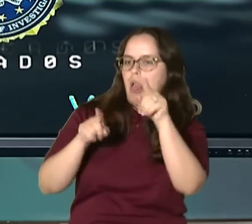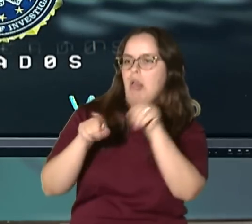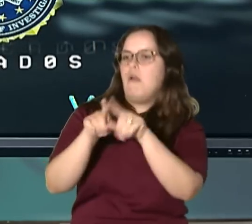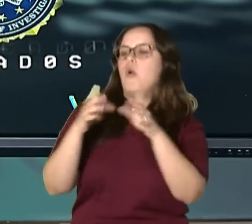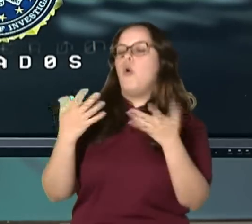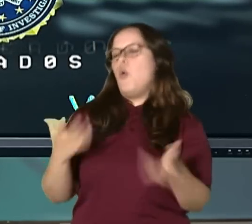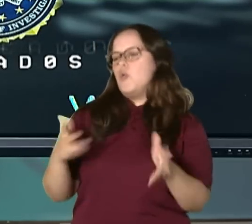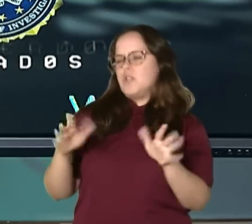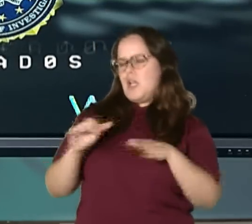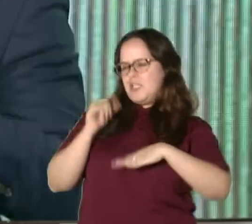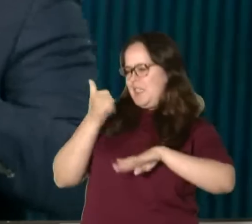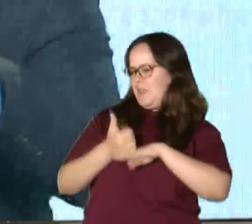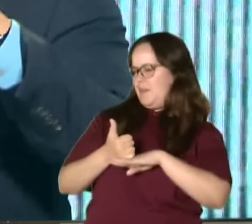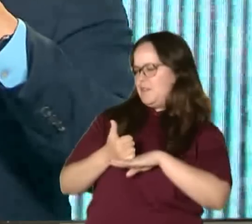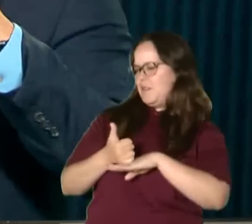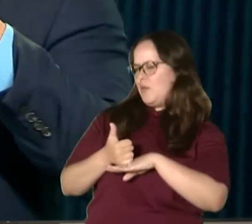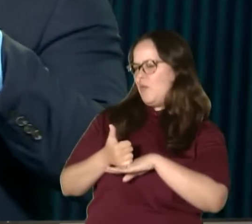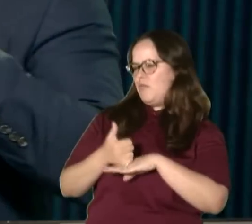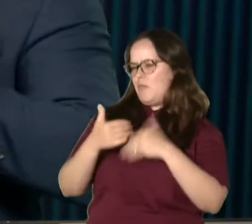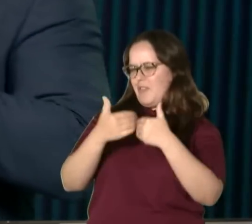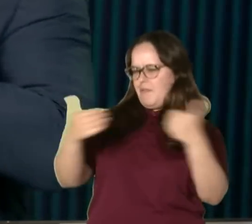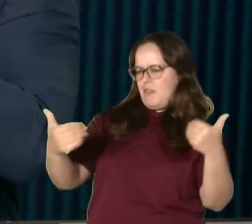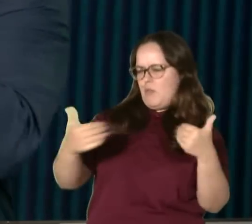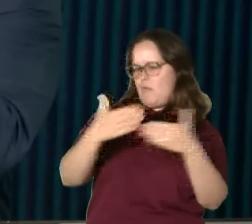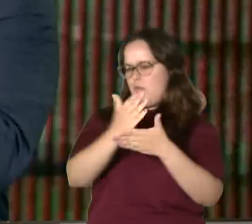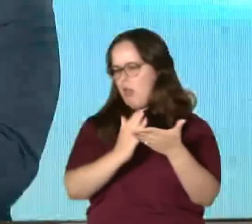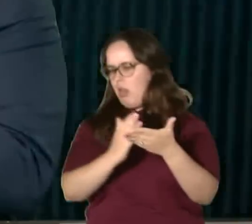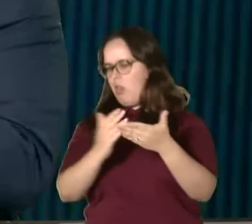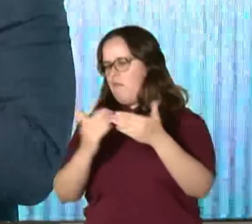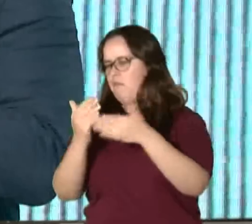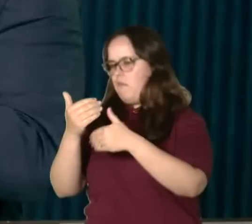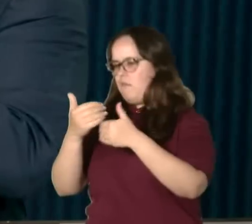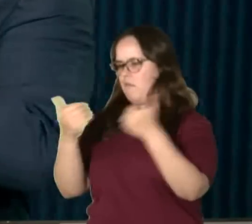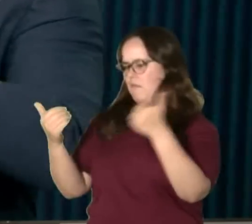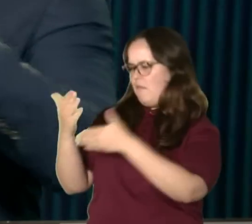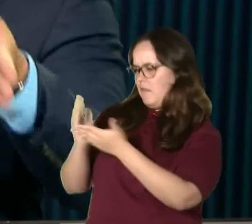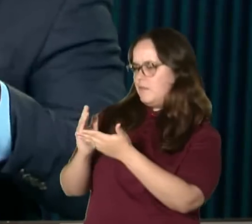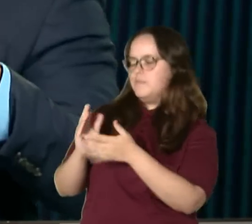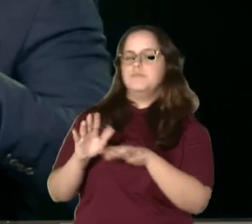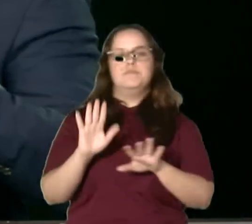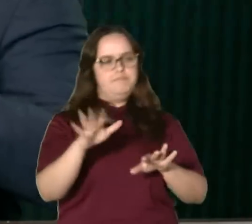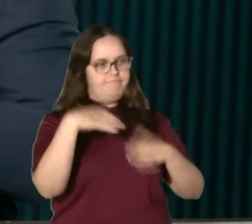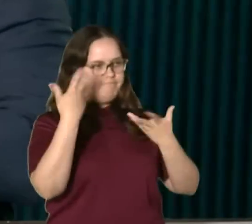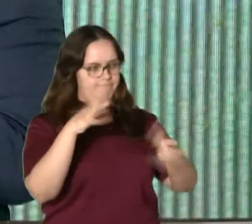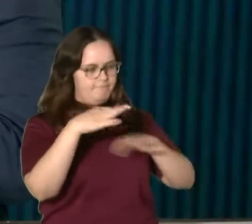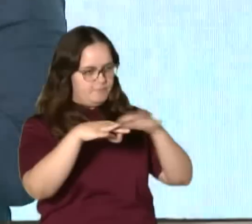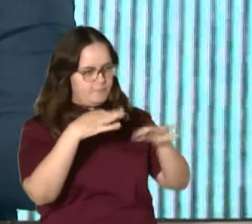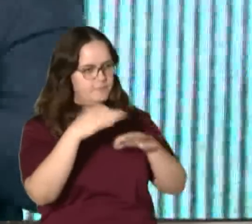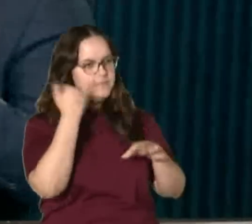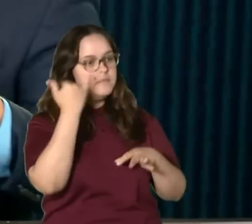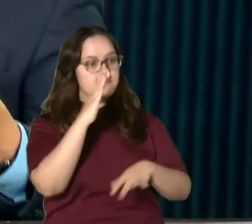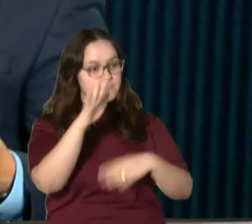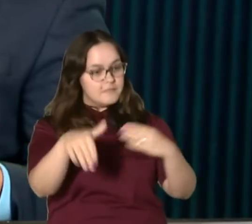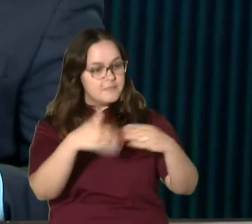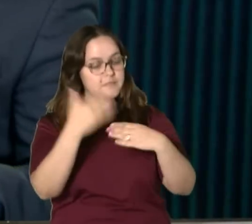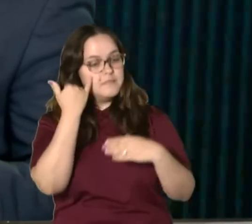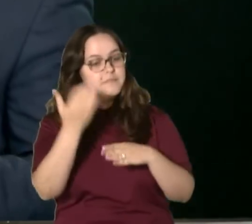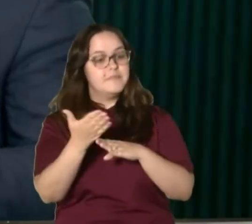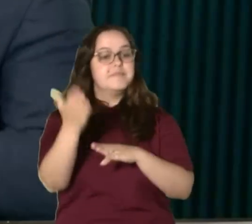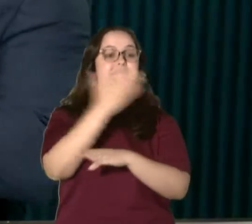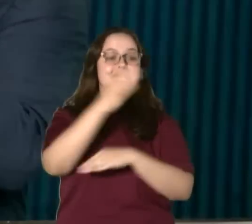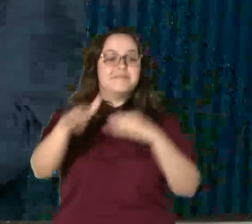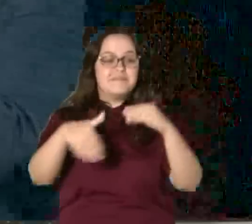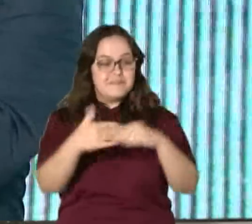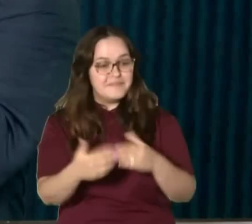una parte y otra parte como te expliqué cuando uno se casa si se hace antes tienes unos bienes que vienen anteriores al matrimonio